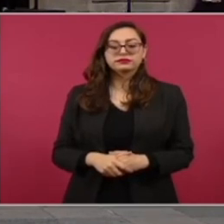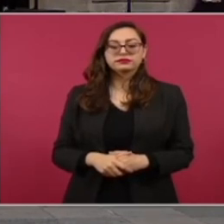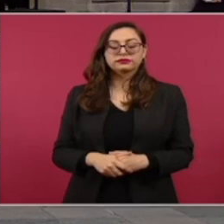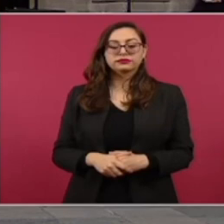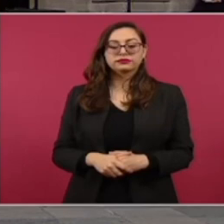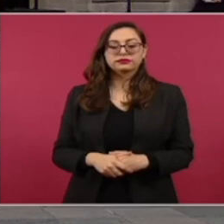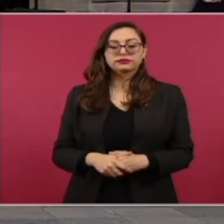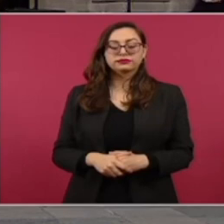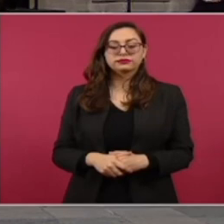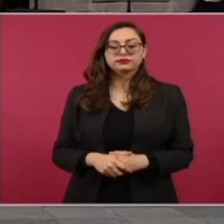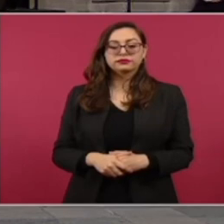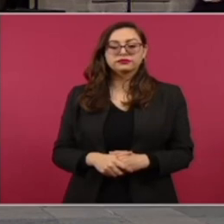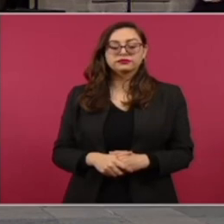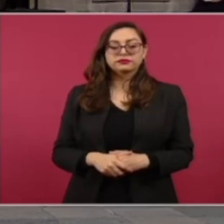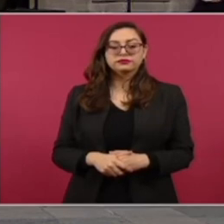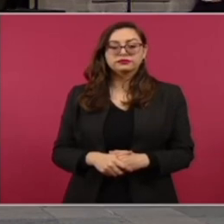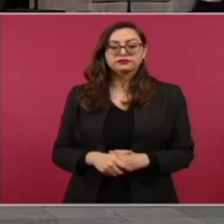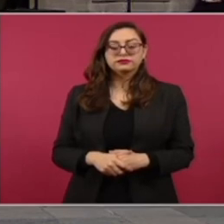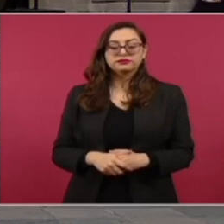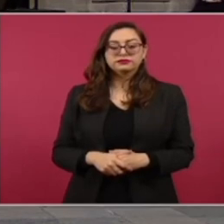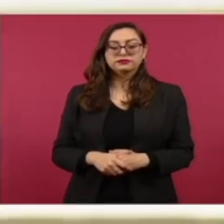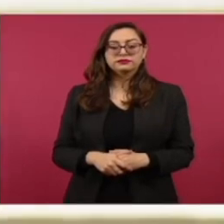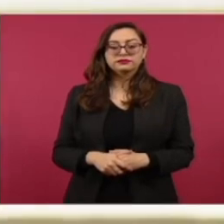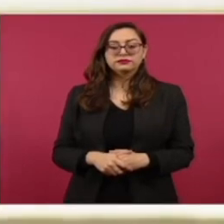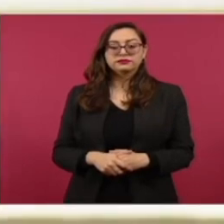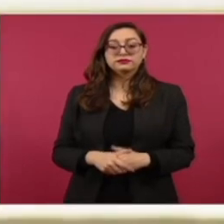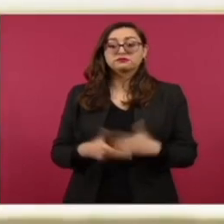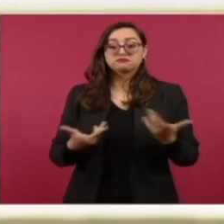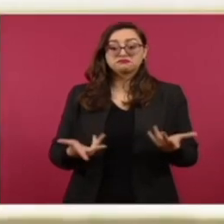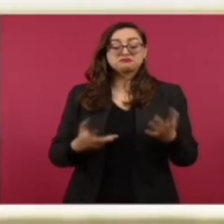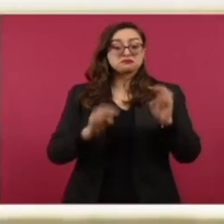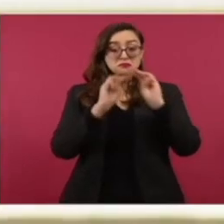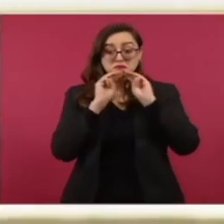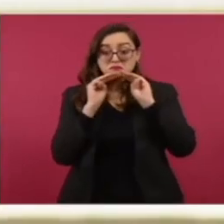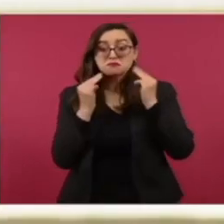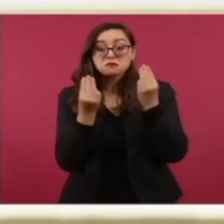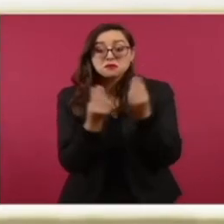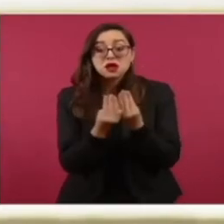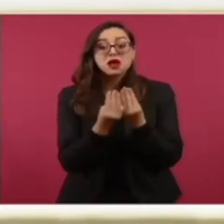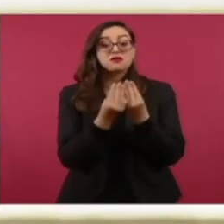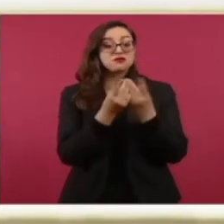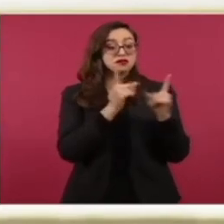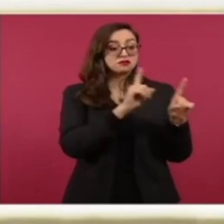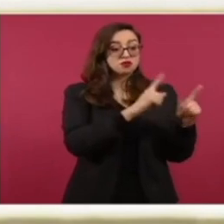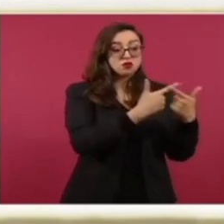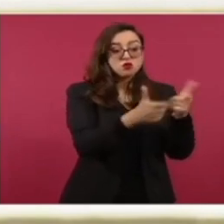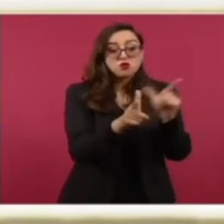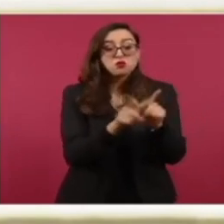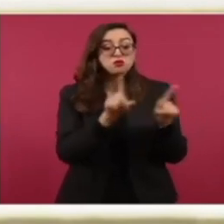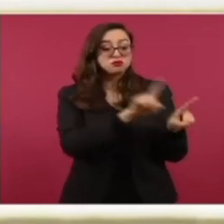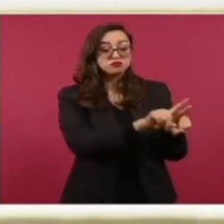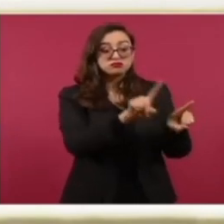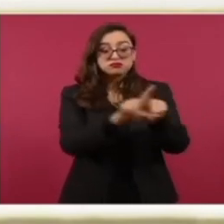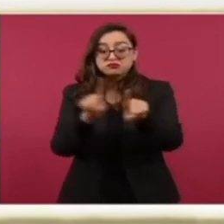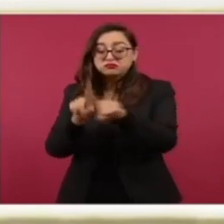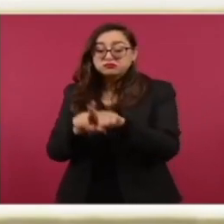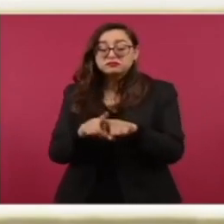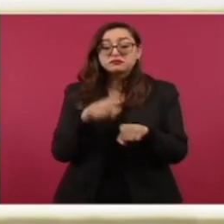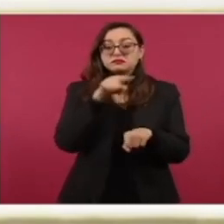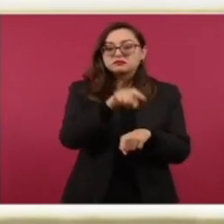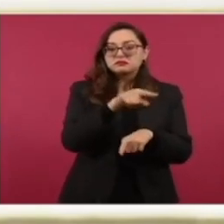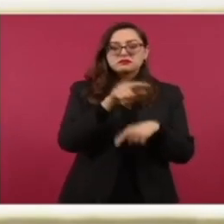todo lo relacionado con las bandas. Hay hasta series